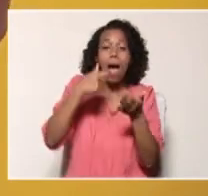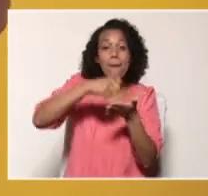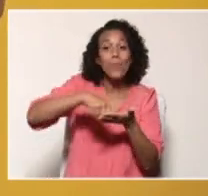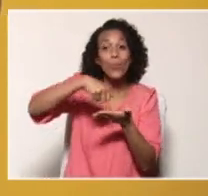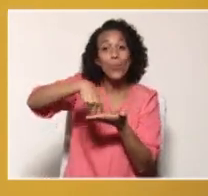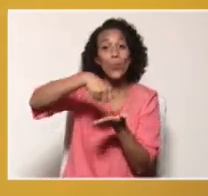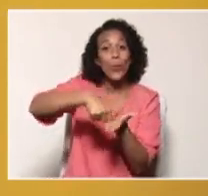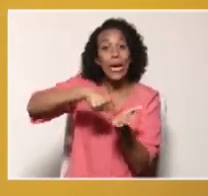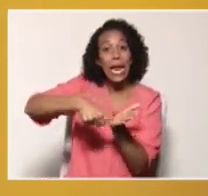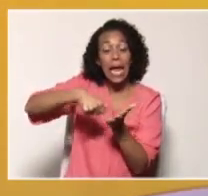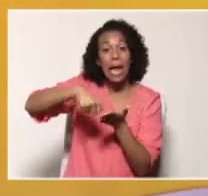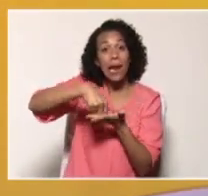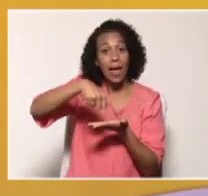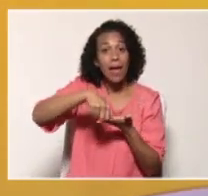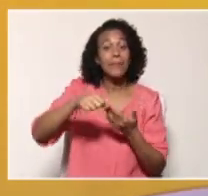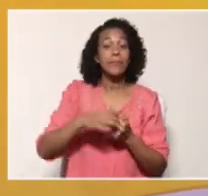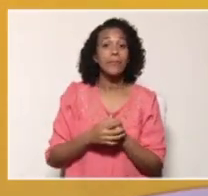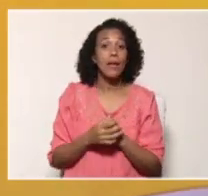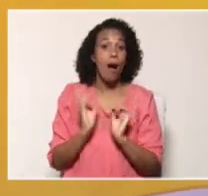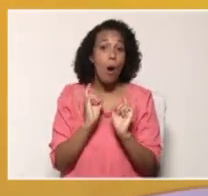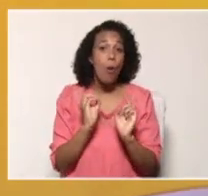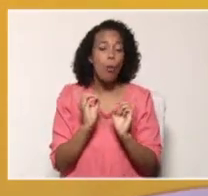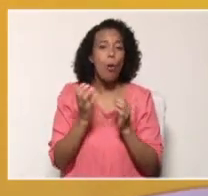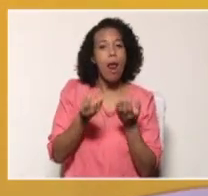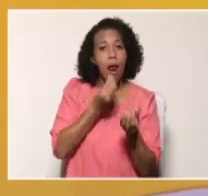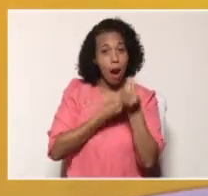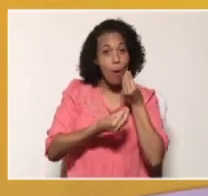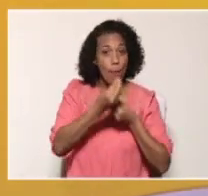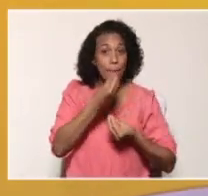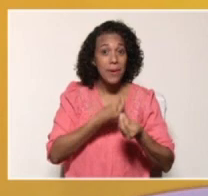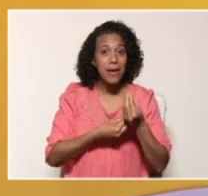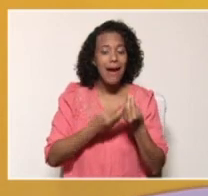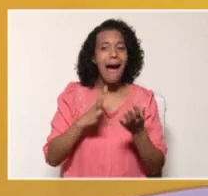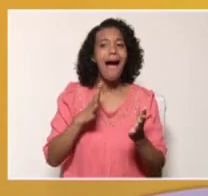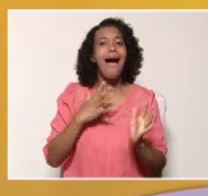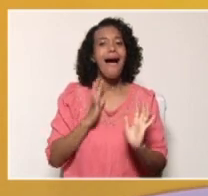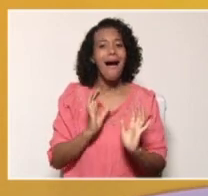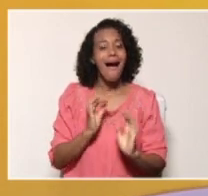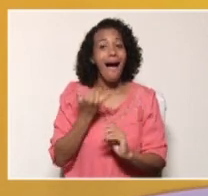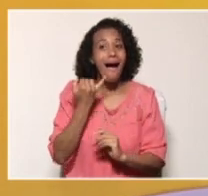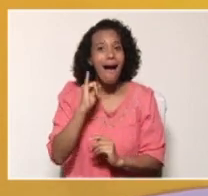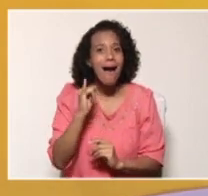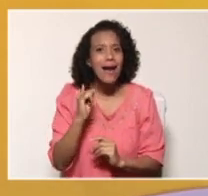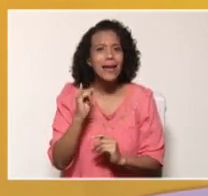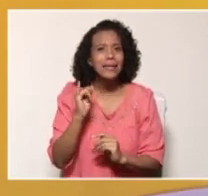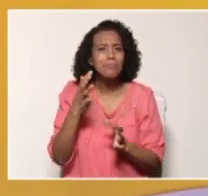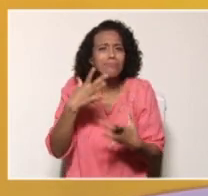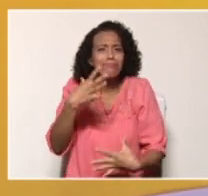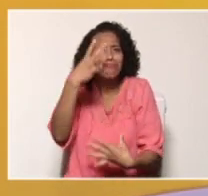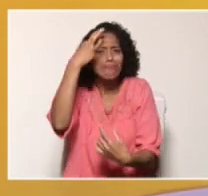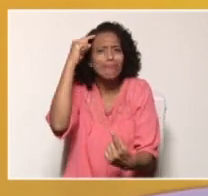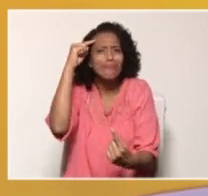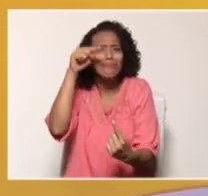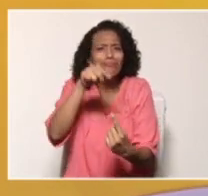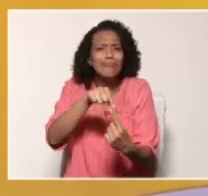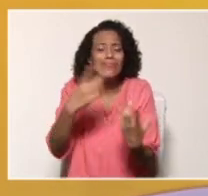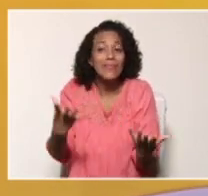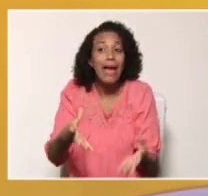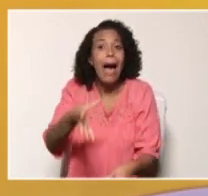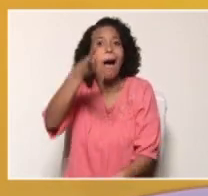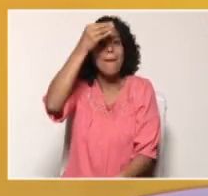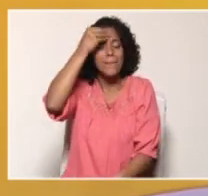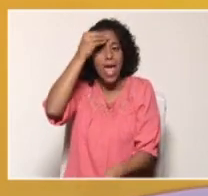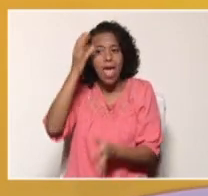puré con el niño y la niña. Y con estos alimentos nosotros vamos a tener, ¿cuál es la intencionalidad? Que